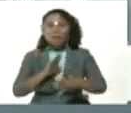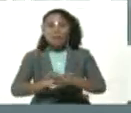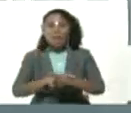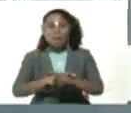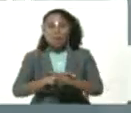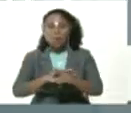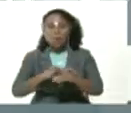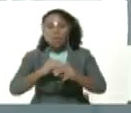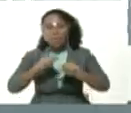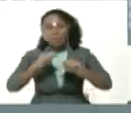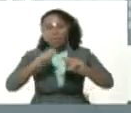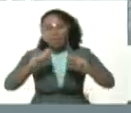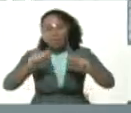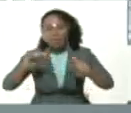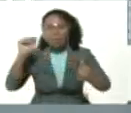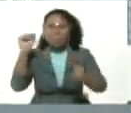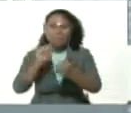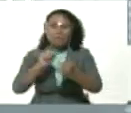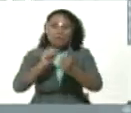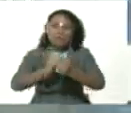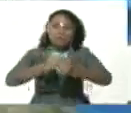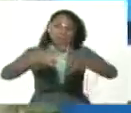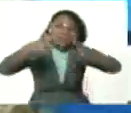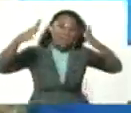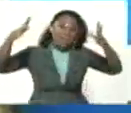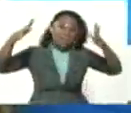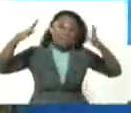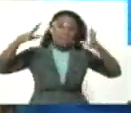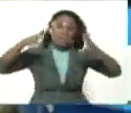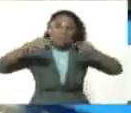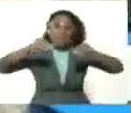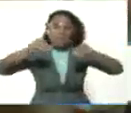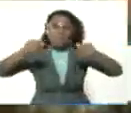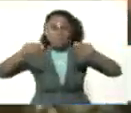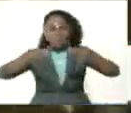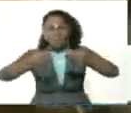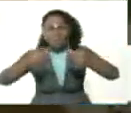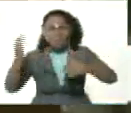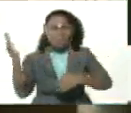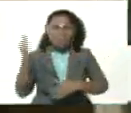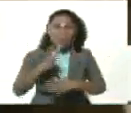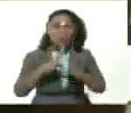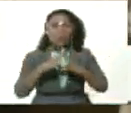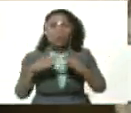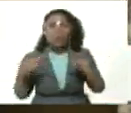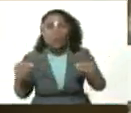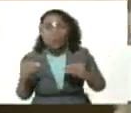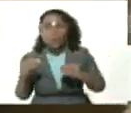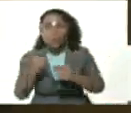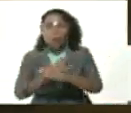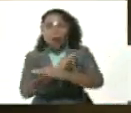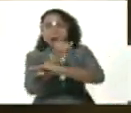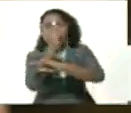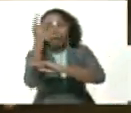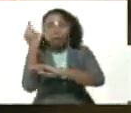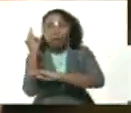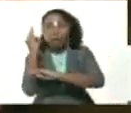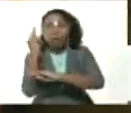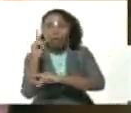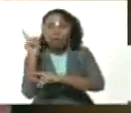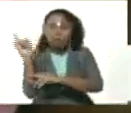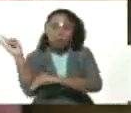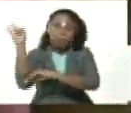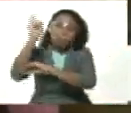de peñascos, piedras gigantes, barro, se trajo todos los árboles y cómo eso